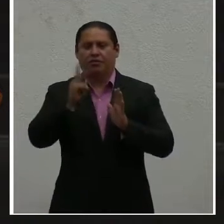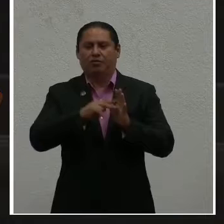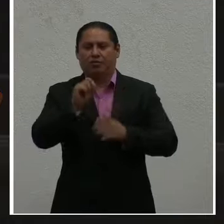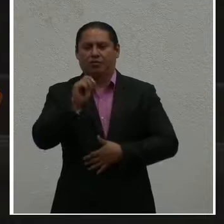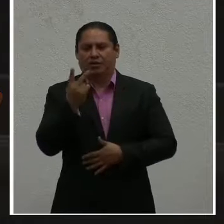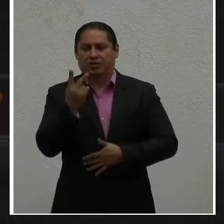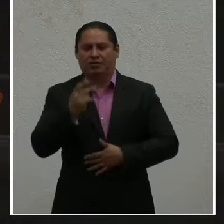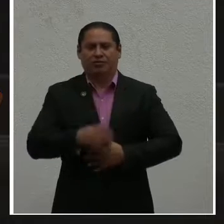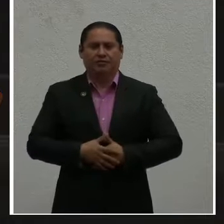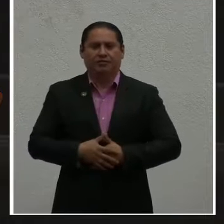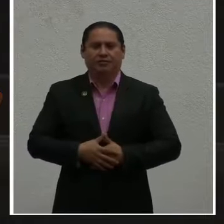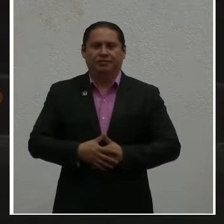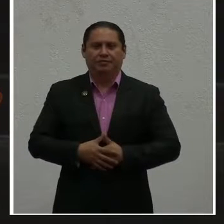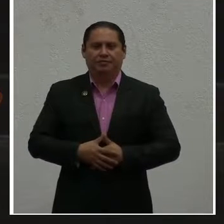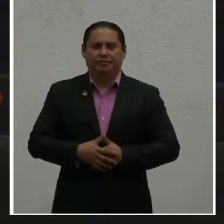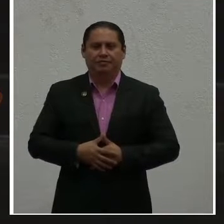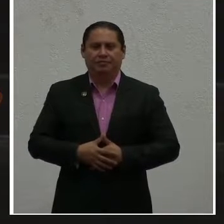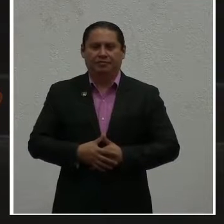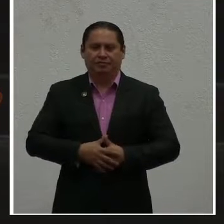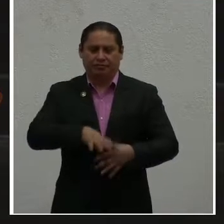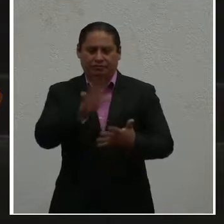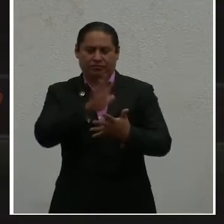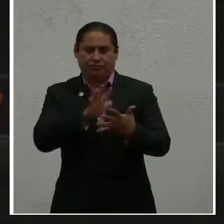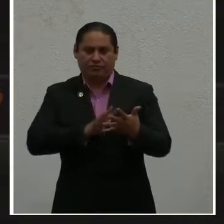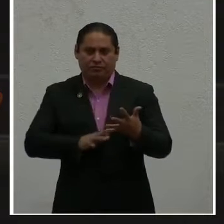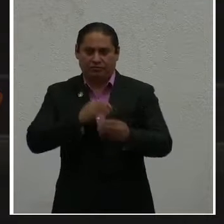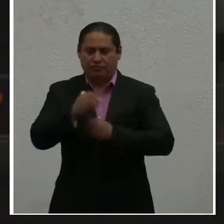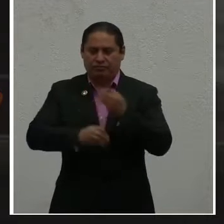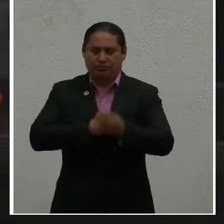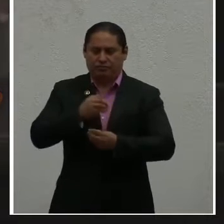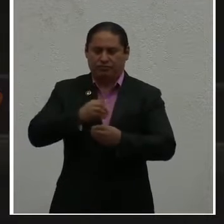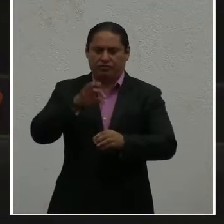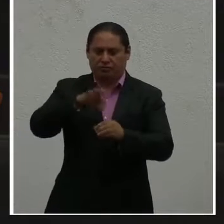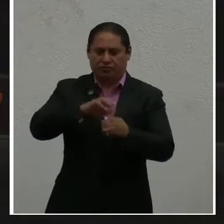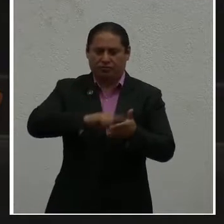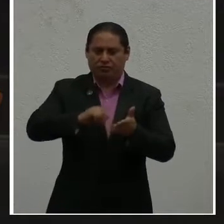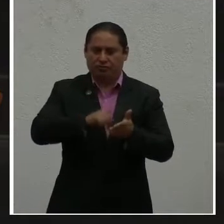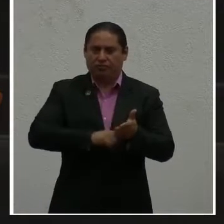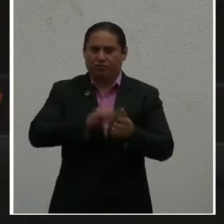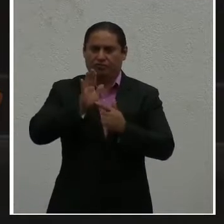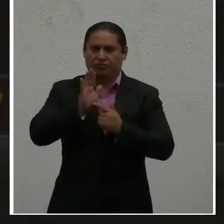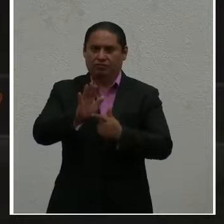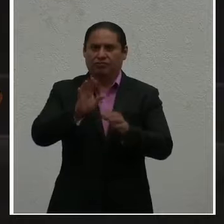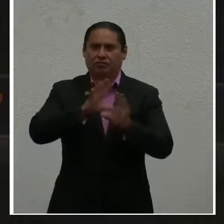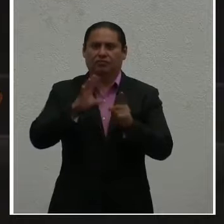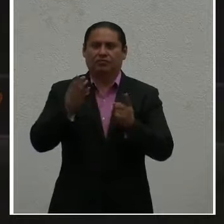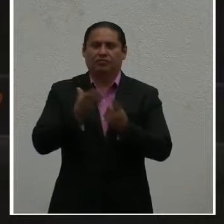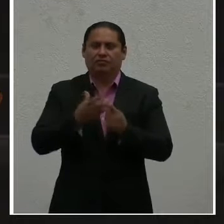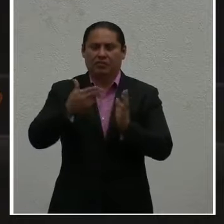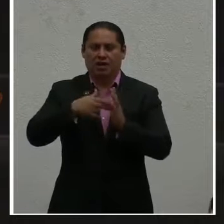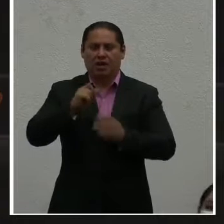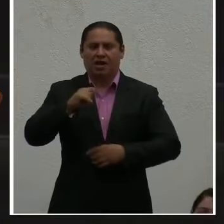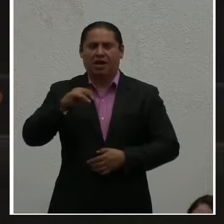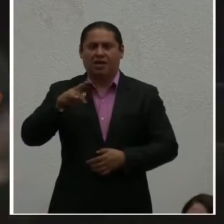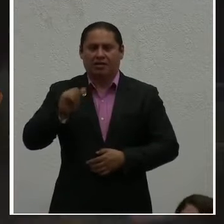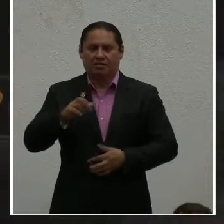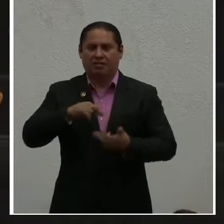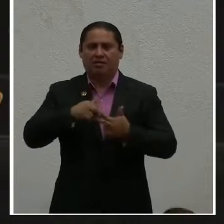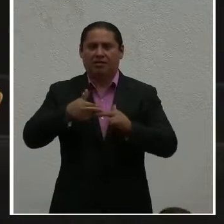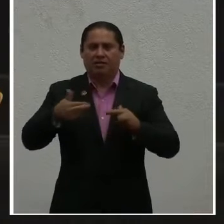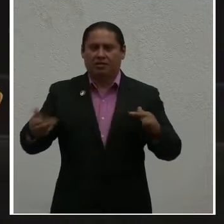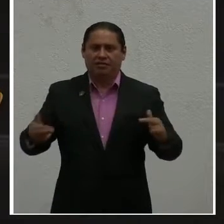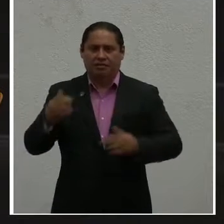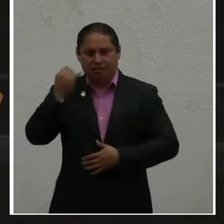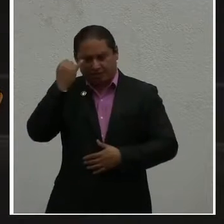2022. Lectura, discusión y votación del dictamen que presenta la Comisión de Hacienda relativo a